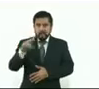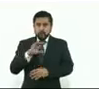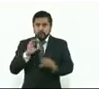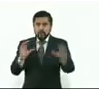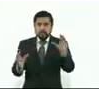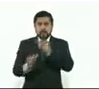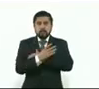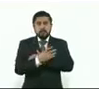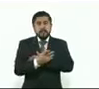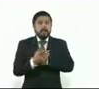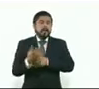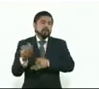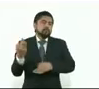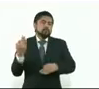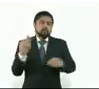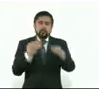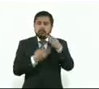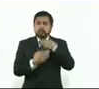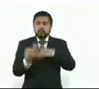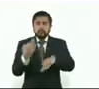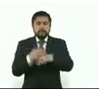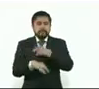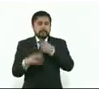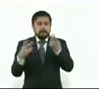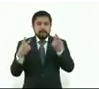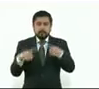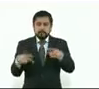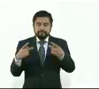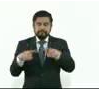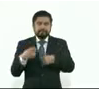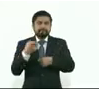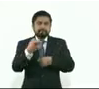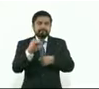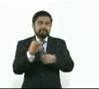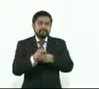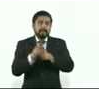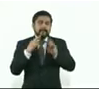los que componen este gabinete